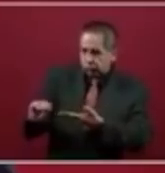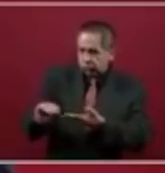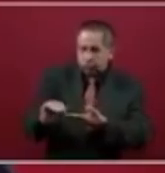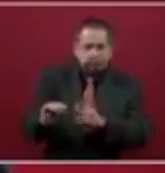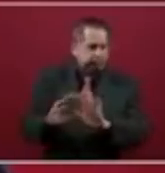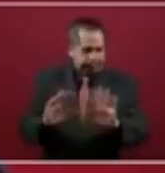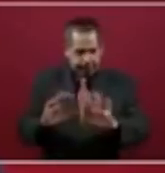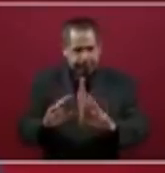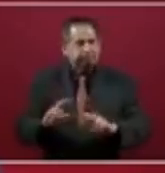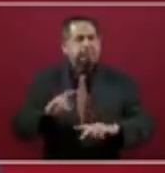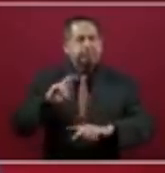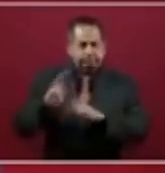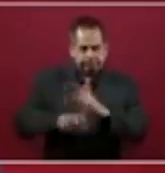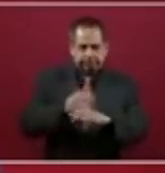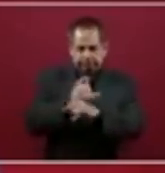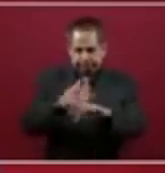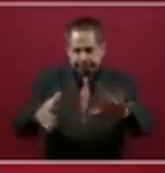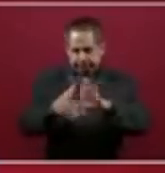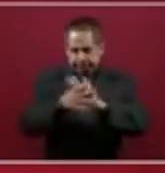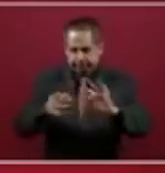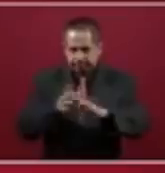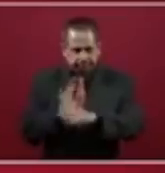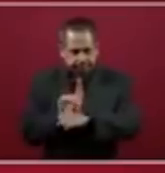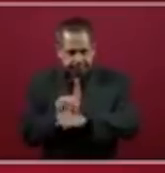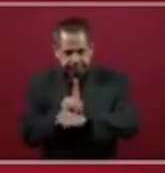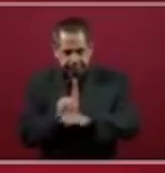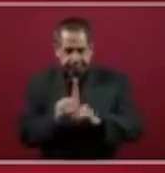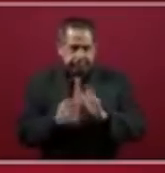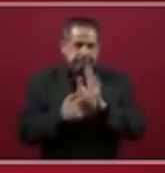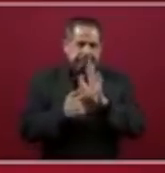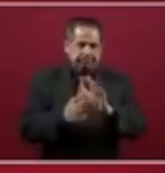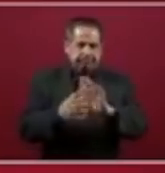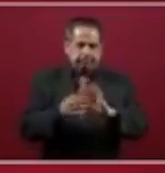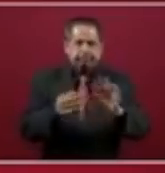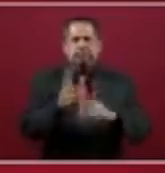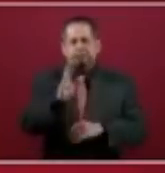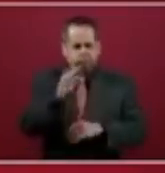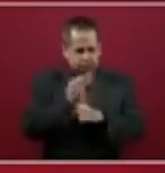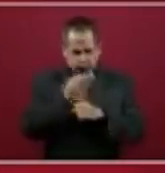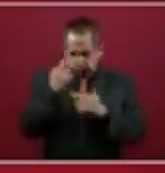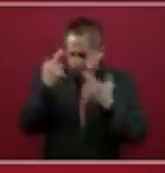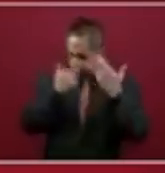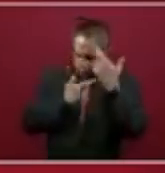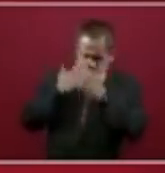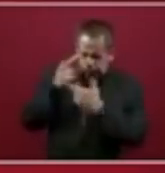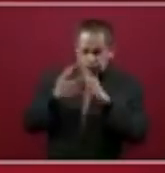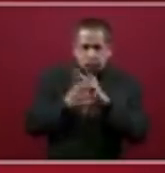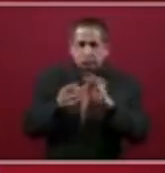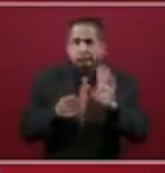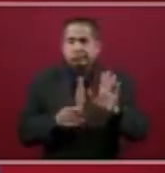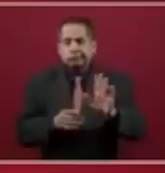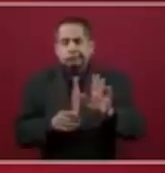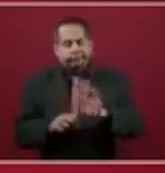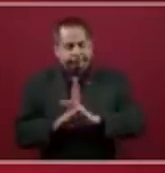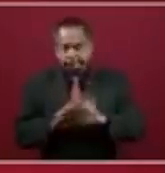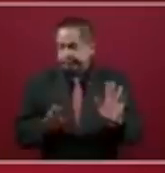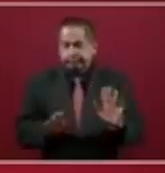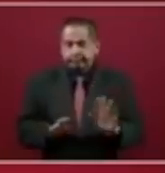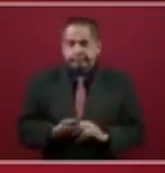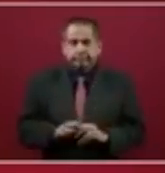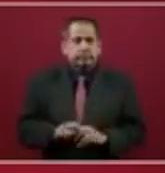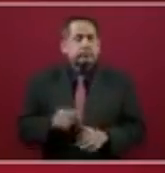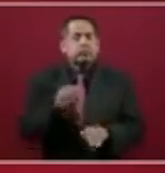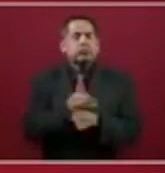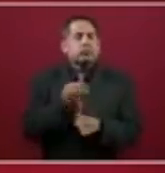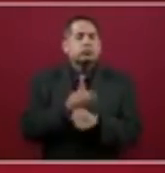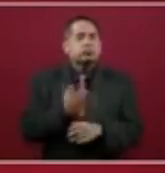Vamos a informar sobre todo esto. Se está haciendo una revisión. Ya no